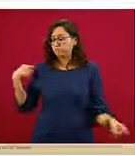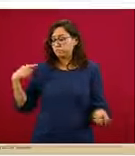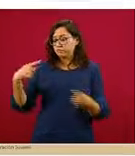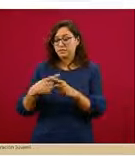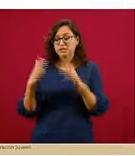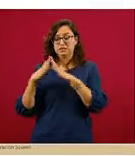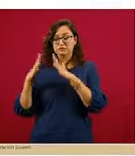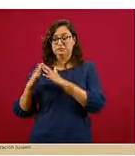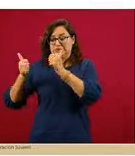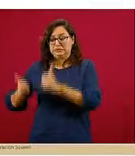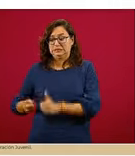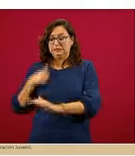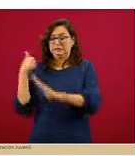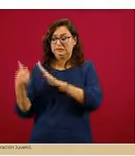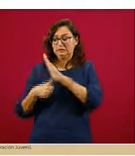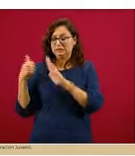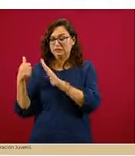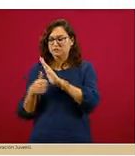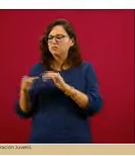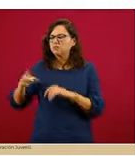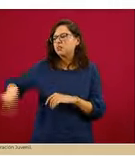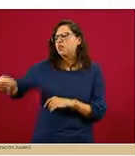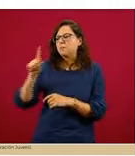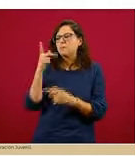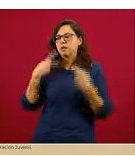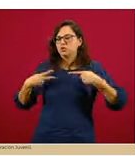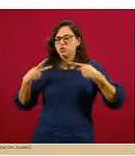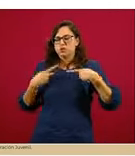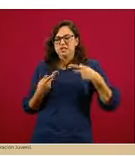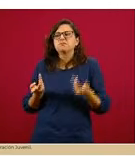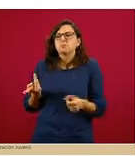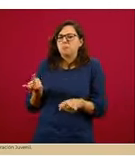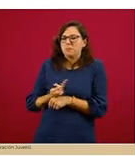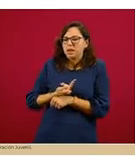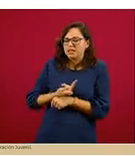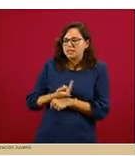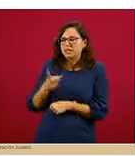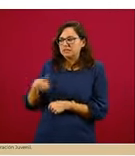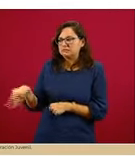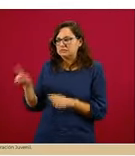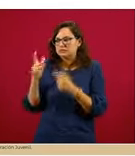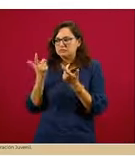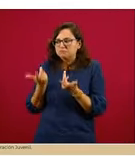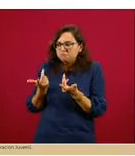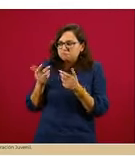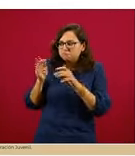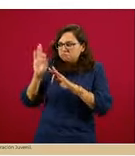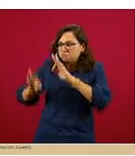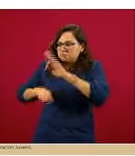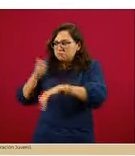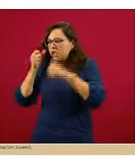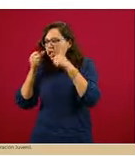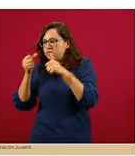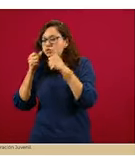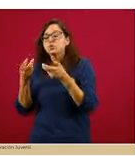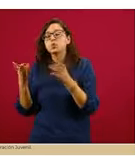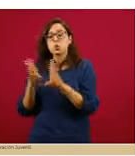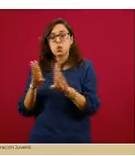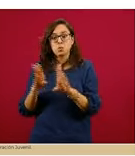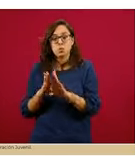interesado mucho saber qué sucede con los consumidores, qué sucede con la atención que se está brindando a ellos, y hemos encontrado que,